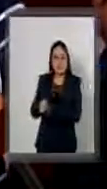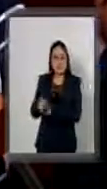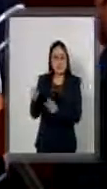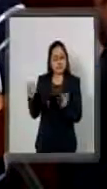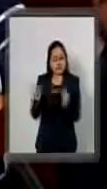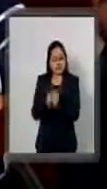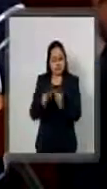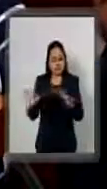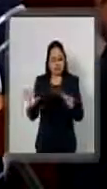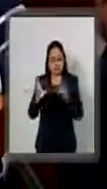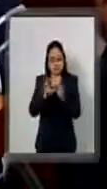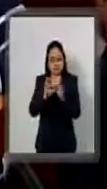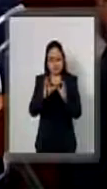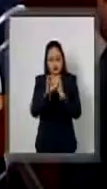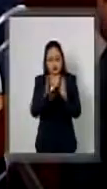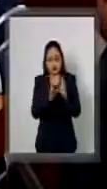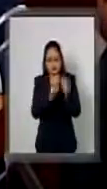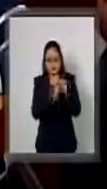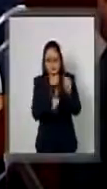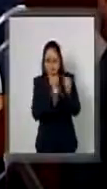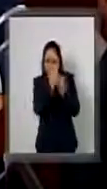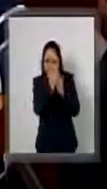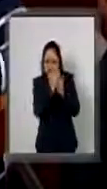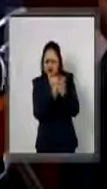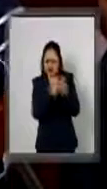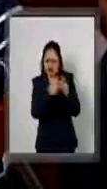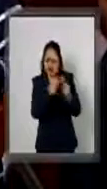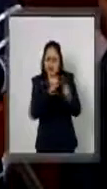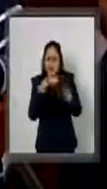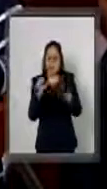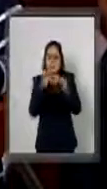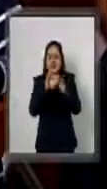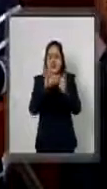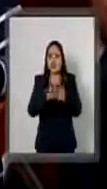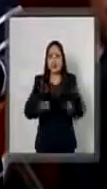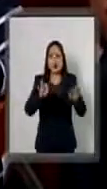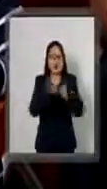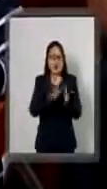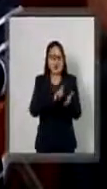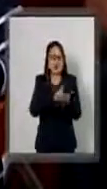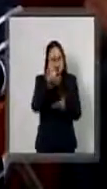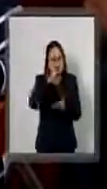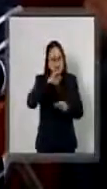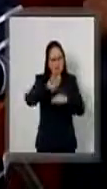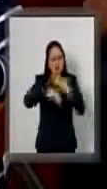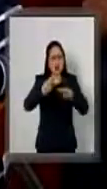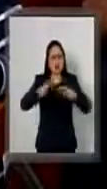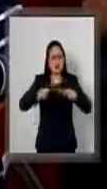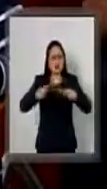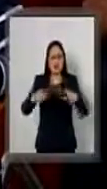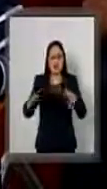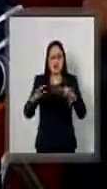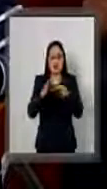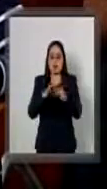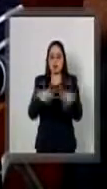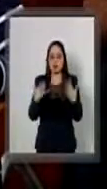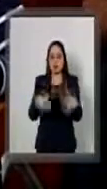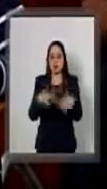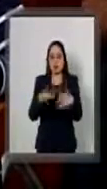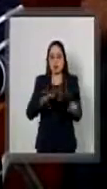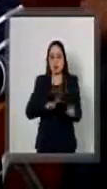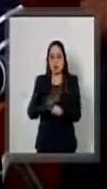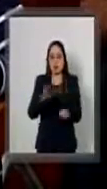diseño constitucional que pone los derechos fundamentales de las personas en la más